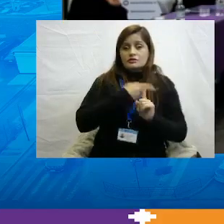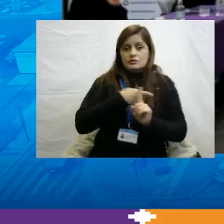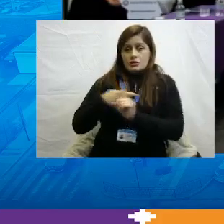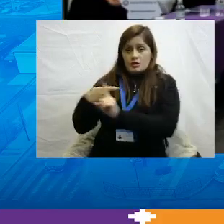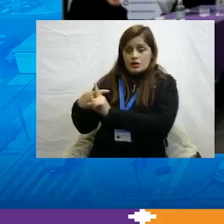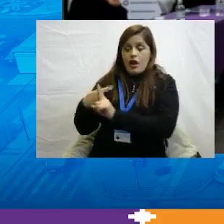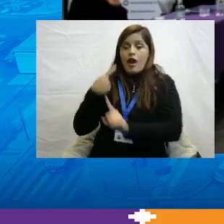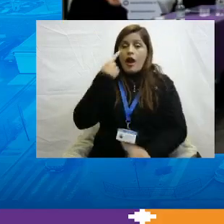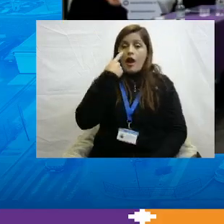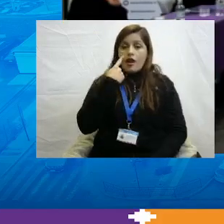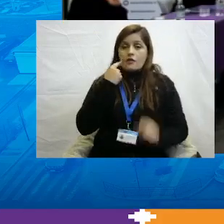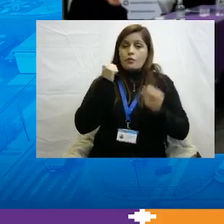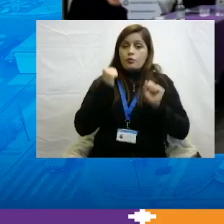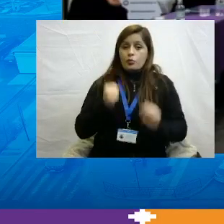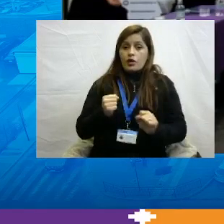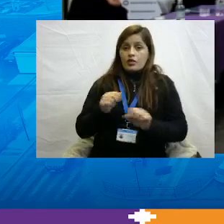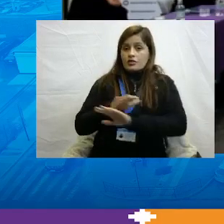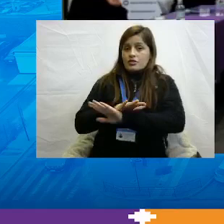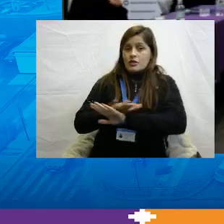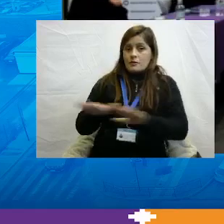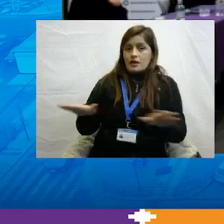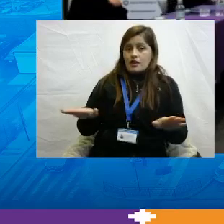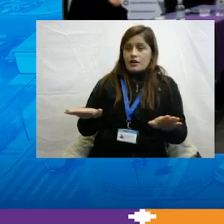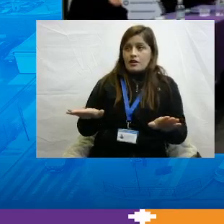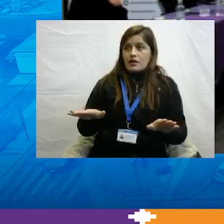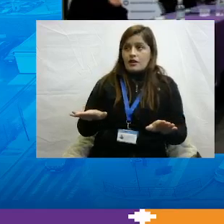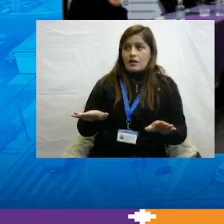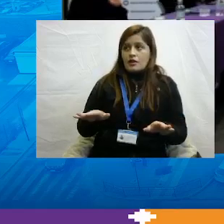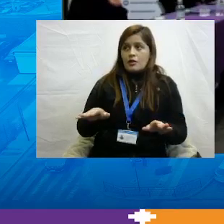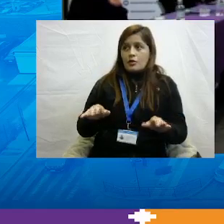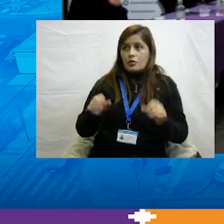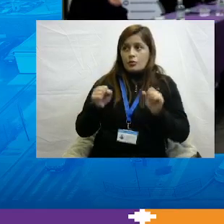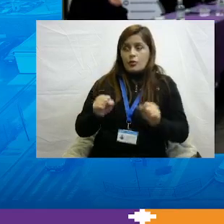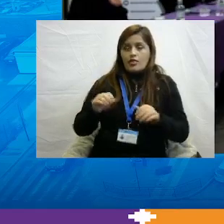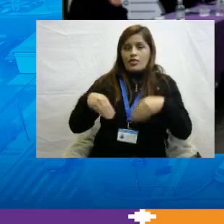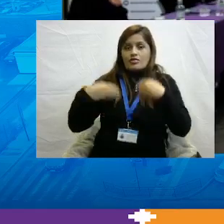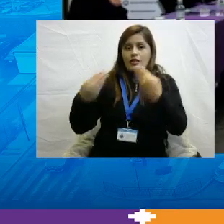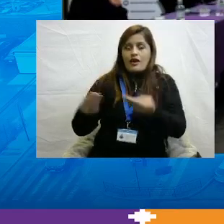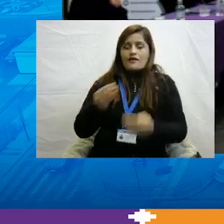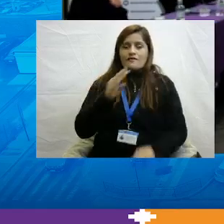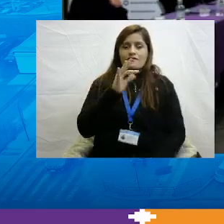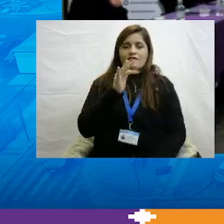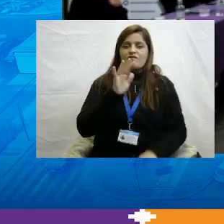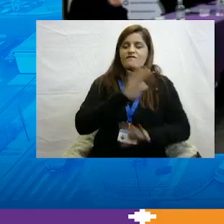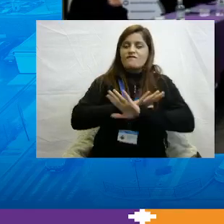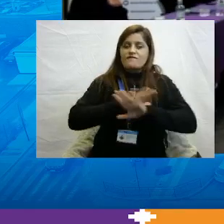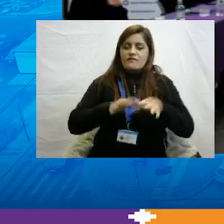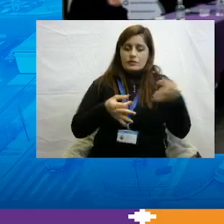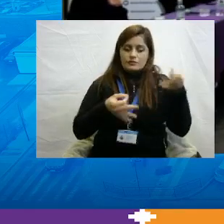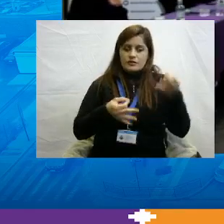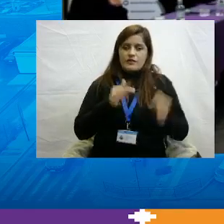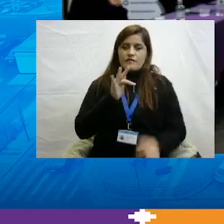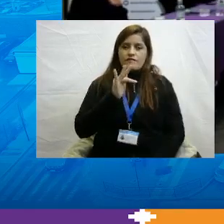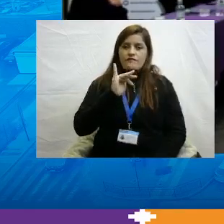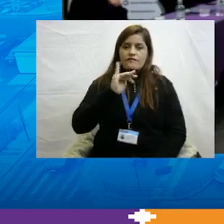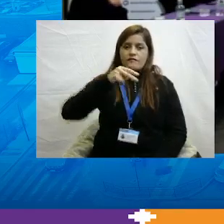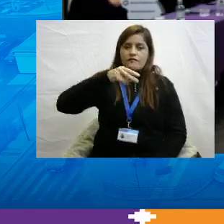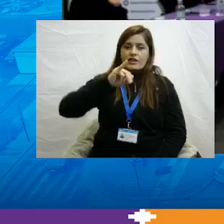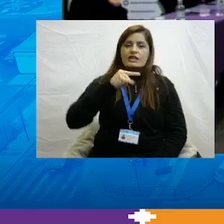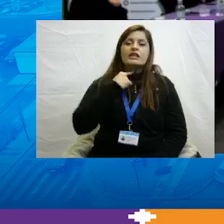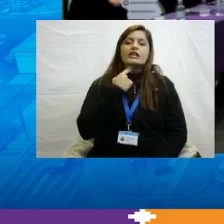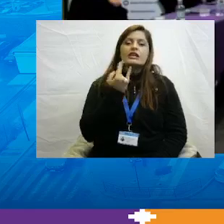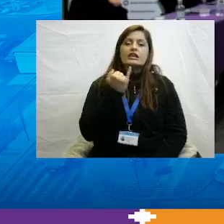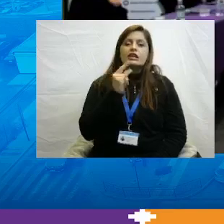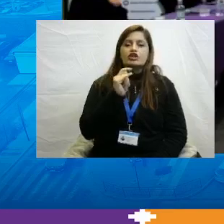la posibilidad de poder desvincular al trabajador esperando que se le otorgue un finiquito análogo a lo que le correspondería